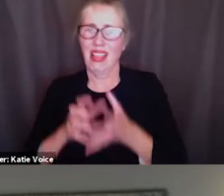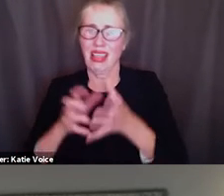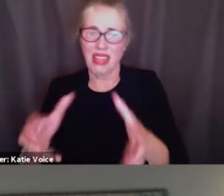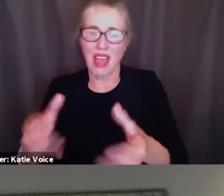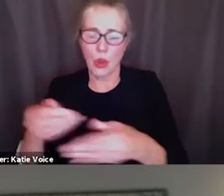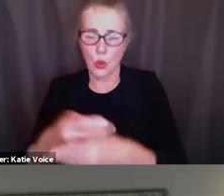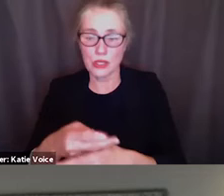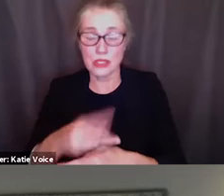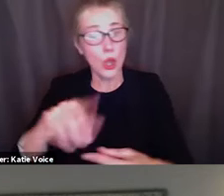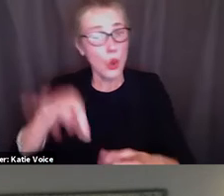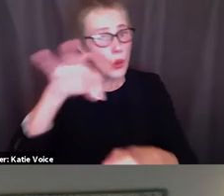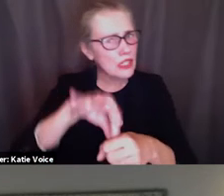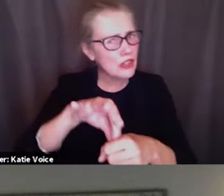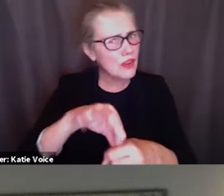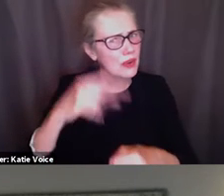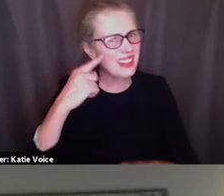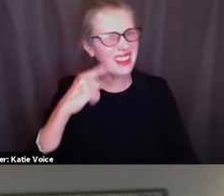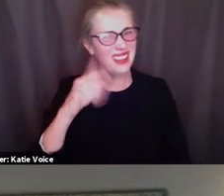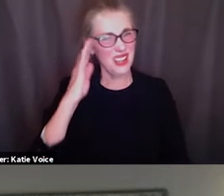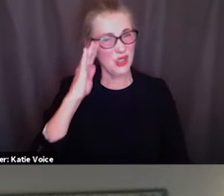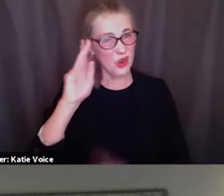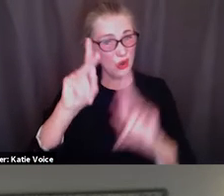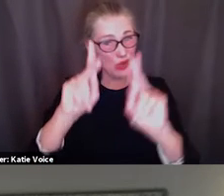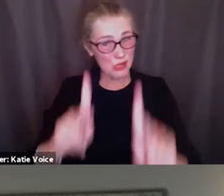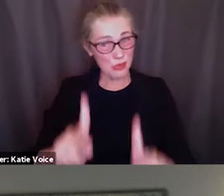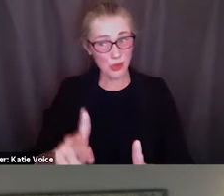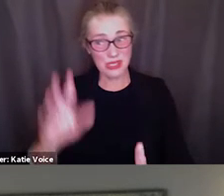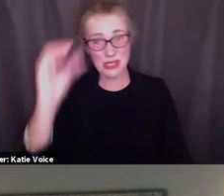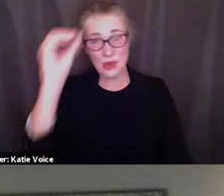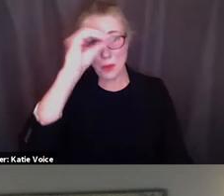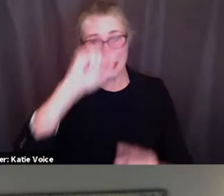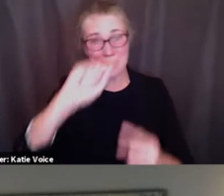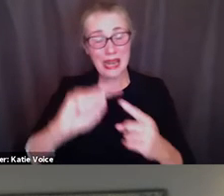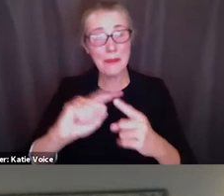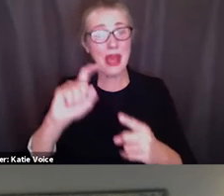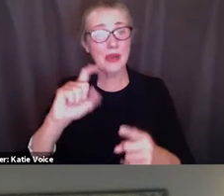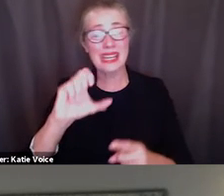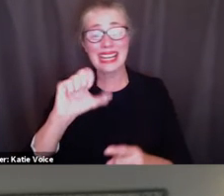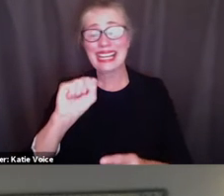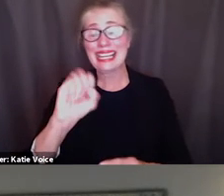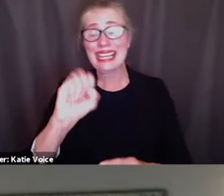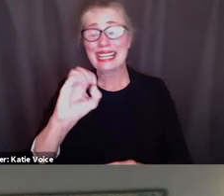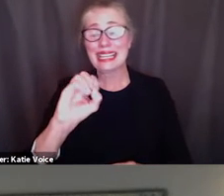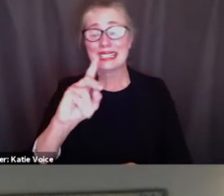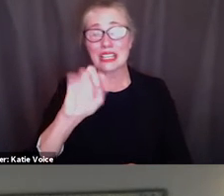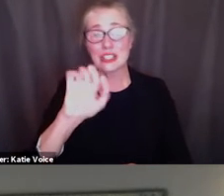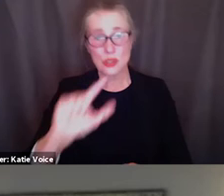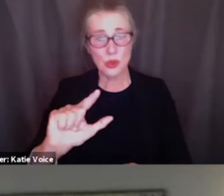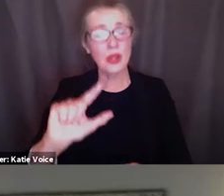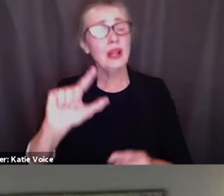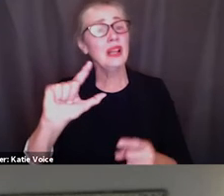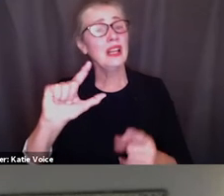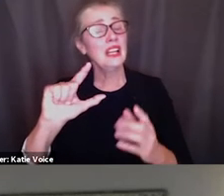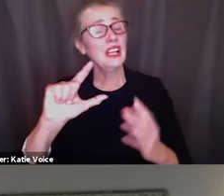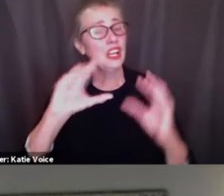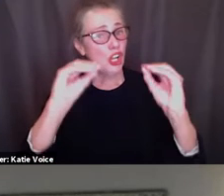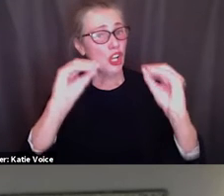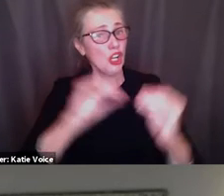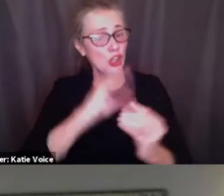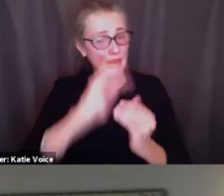pregúntense, ¿yo conozco la opinión de esta persona sobre el currículo de la educación sexual en las escuelas? ¿Debo votar por